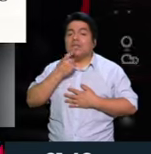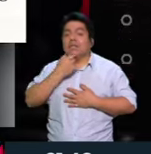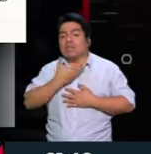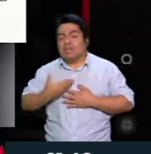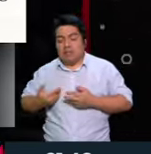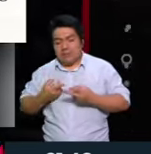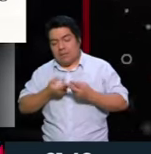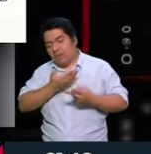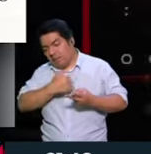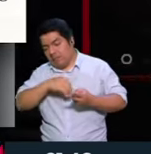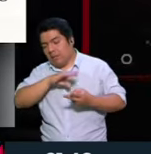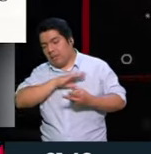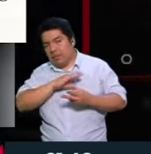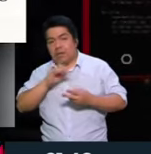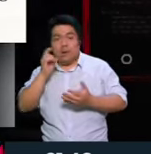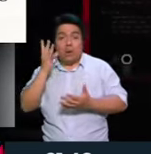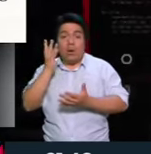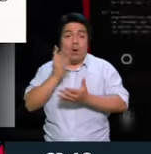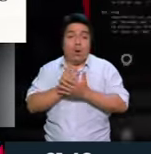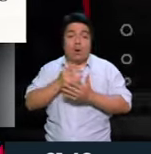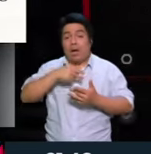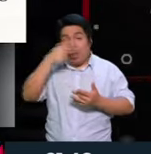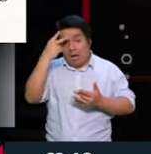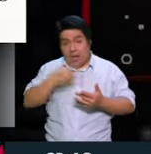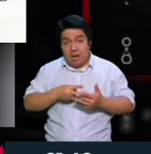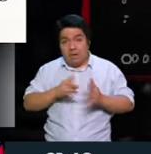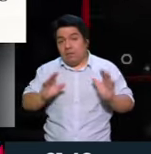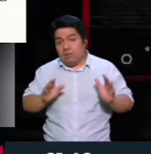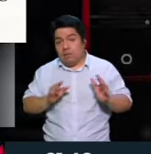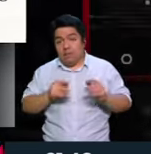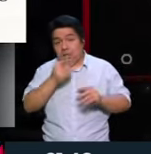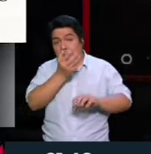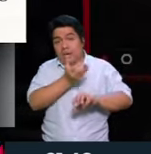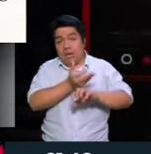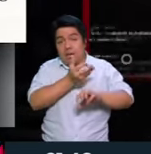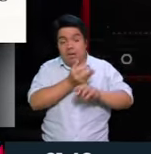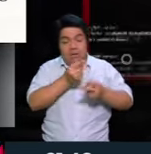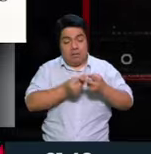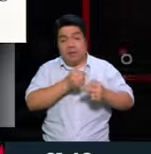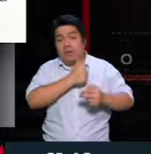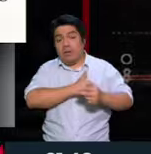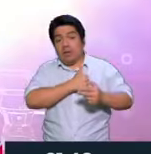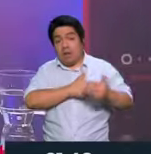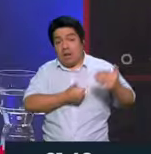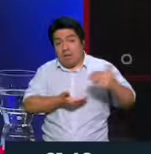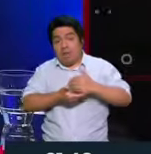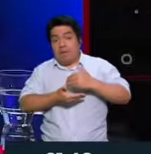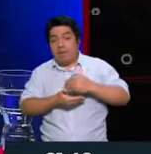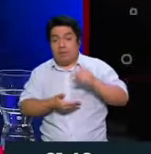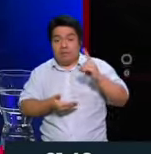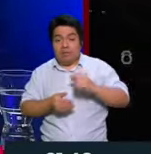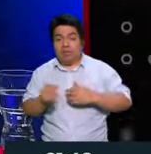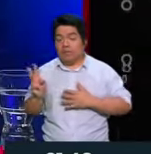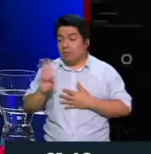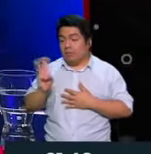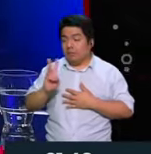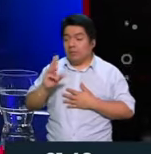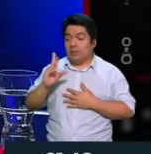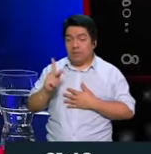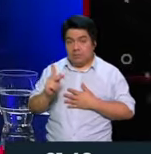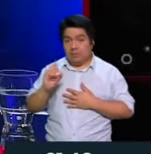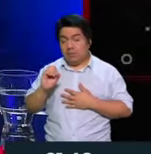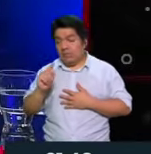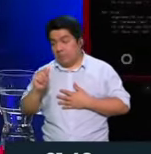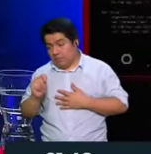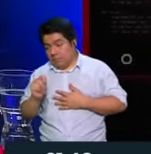de que la reforma solo concierne a los mexicanos y que Estados Unidos y Canadá no tienen por qué meterse. El Washington Post sacó